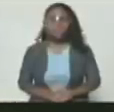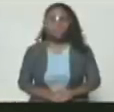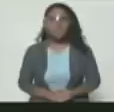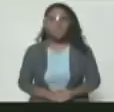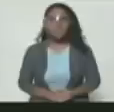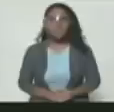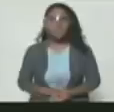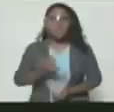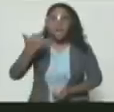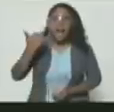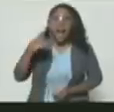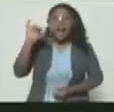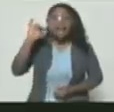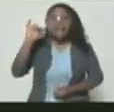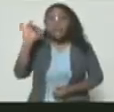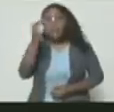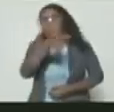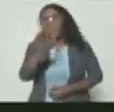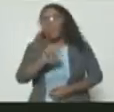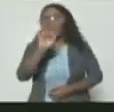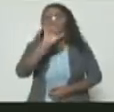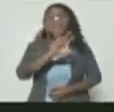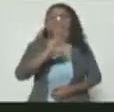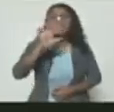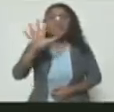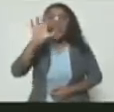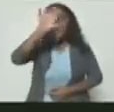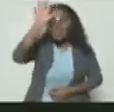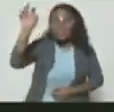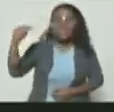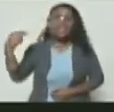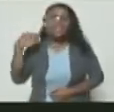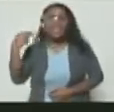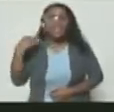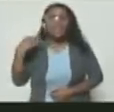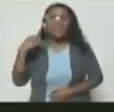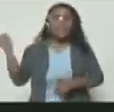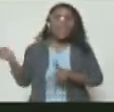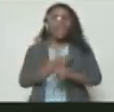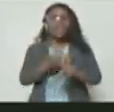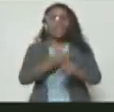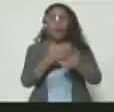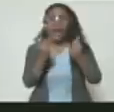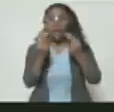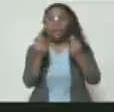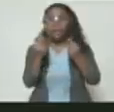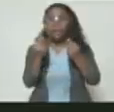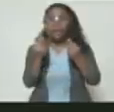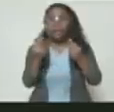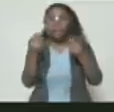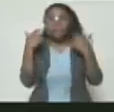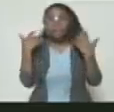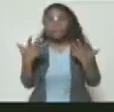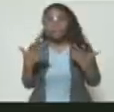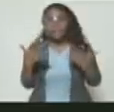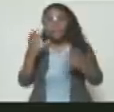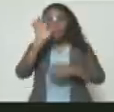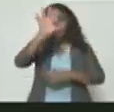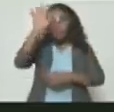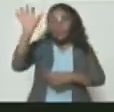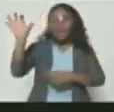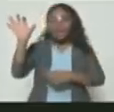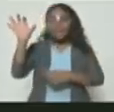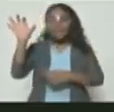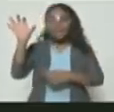Hay prácticamente 35 países víctimas de agresiones económicas por parte de países